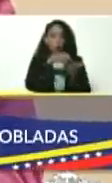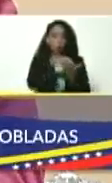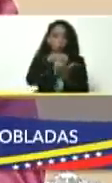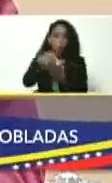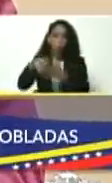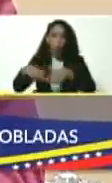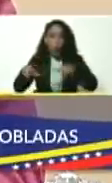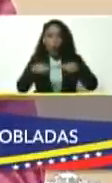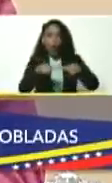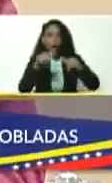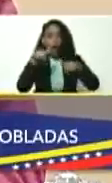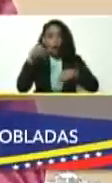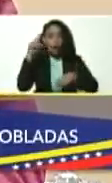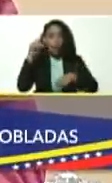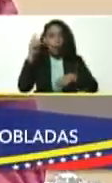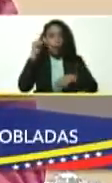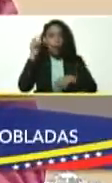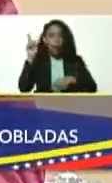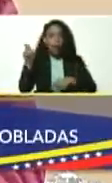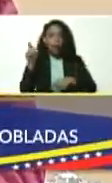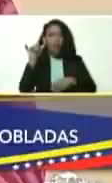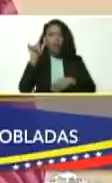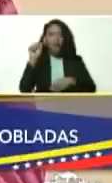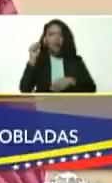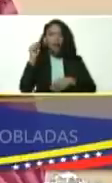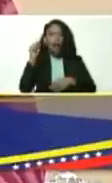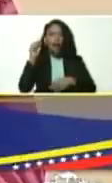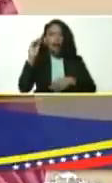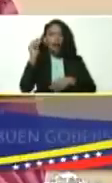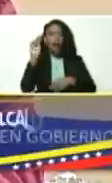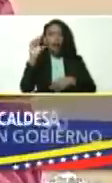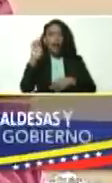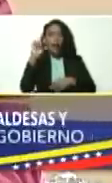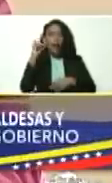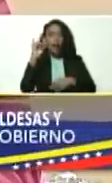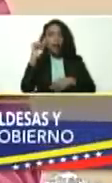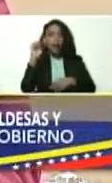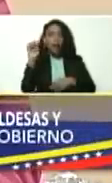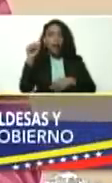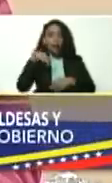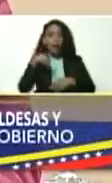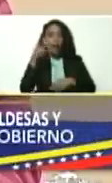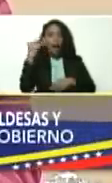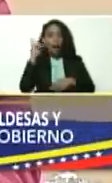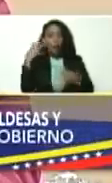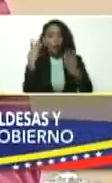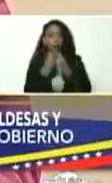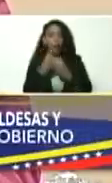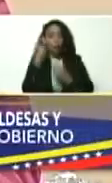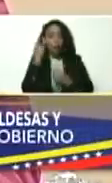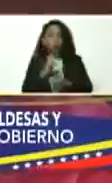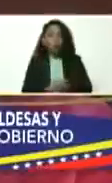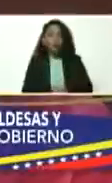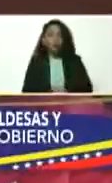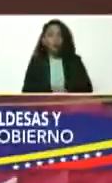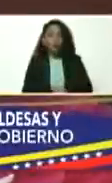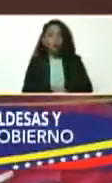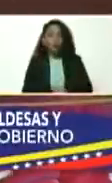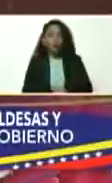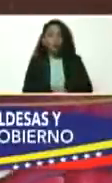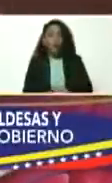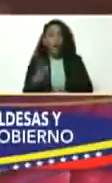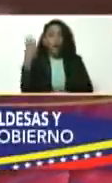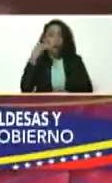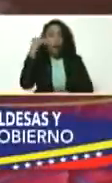quita jacqueline faría enlace del estado zulia querida jacqueline compañera y además tiene